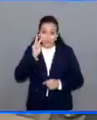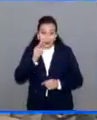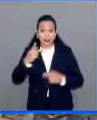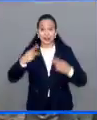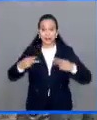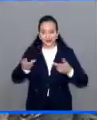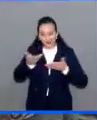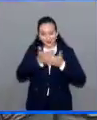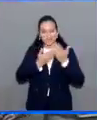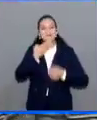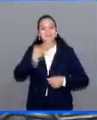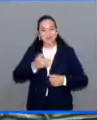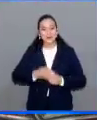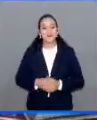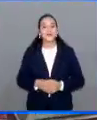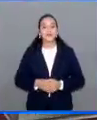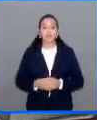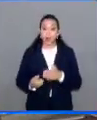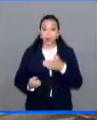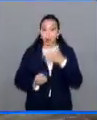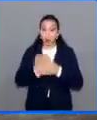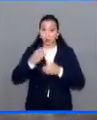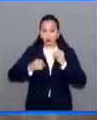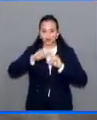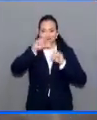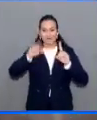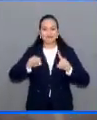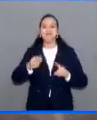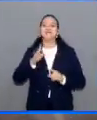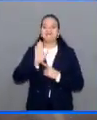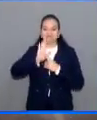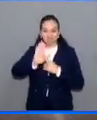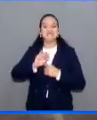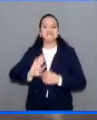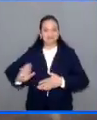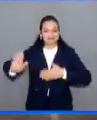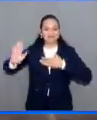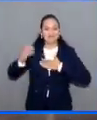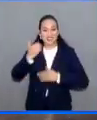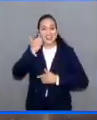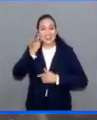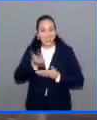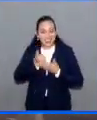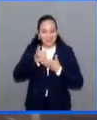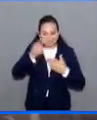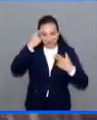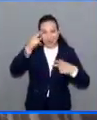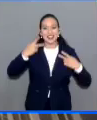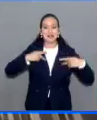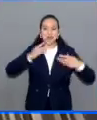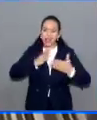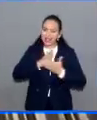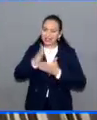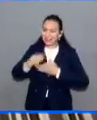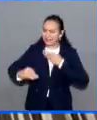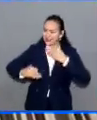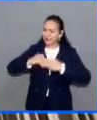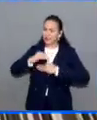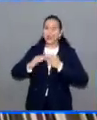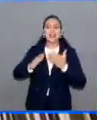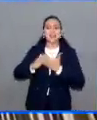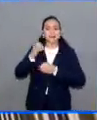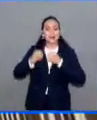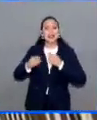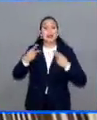la nueva Corte reafirma su compromiso de ofrecer un espacio abierto, accesible y humano donde todas las personas